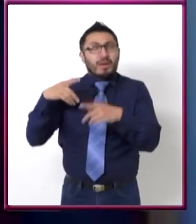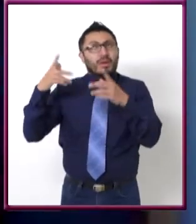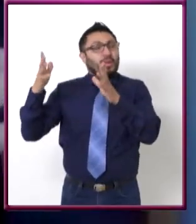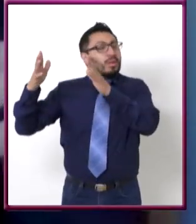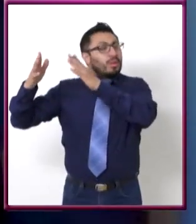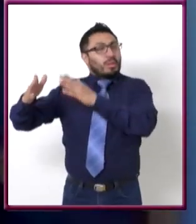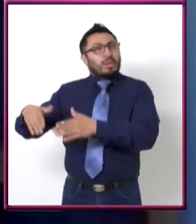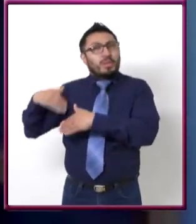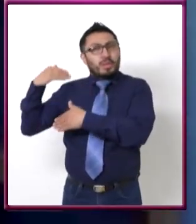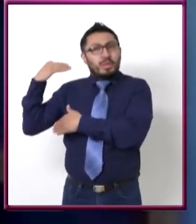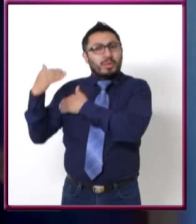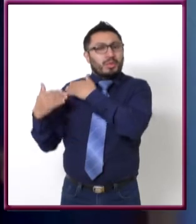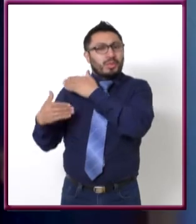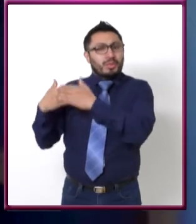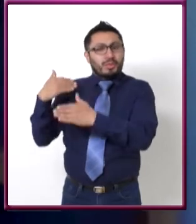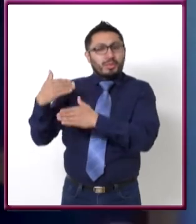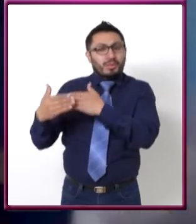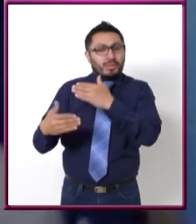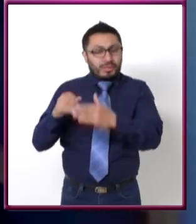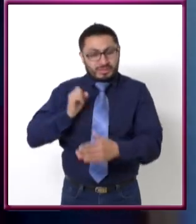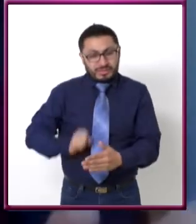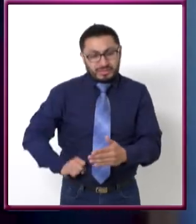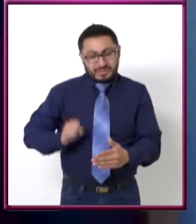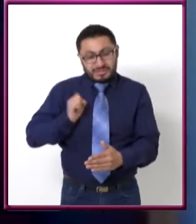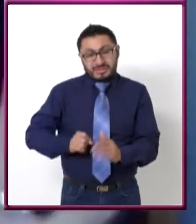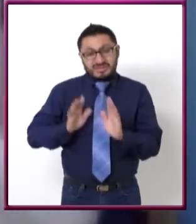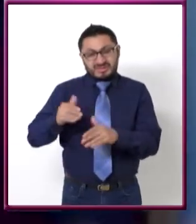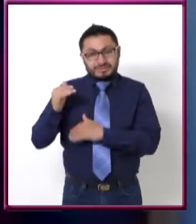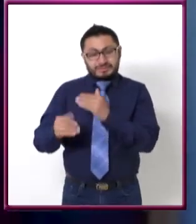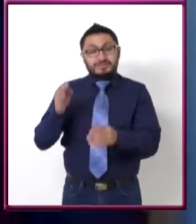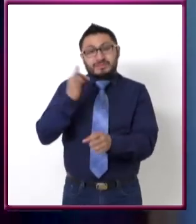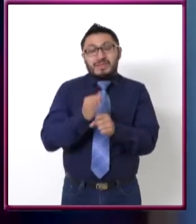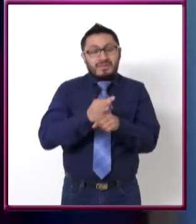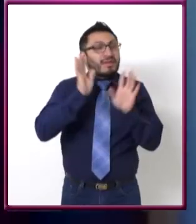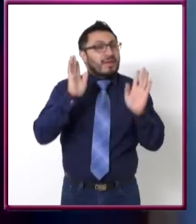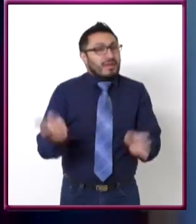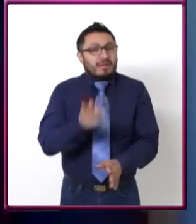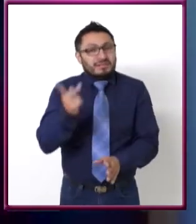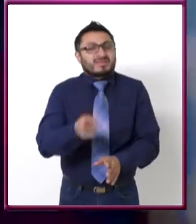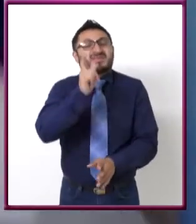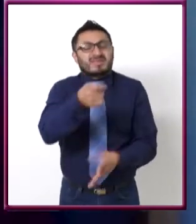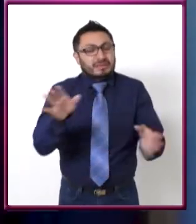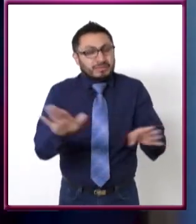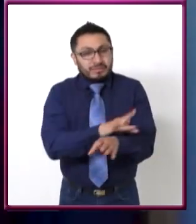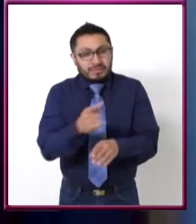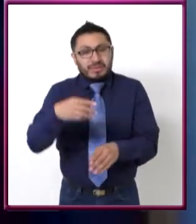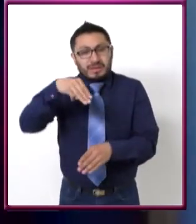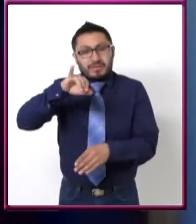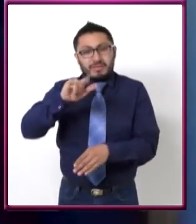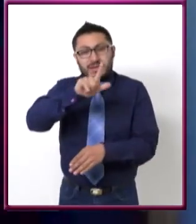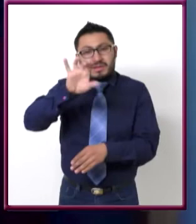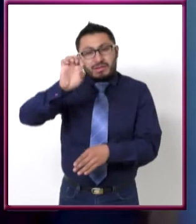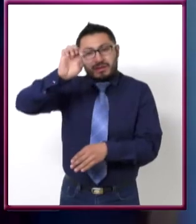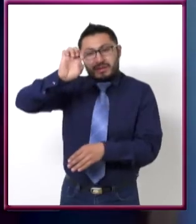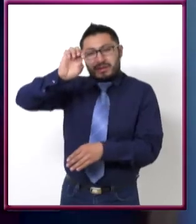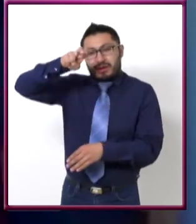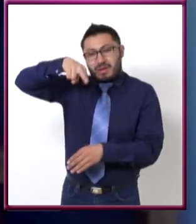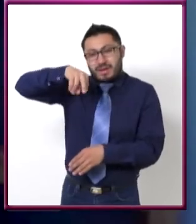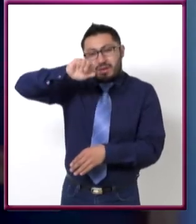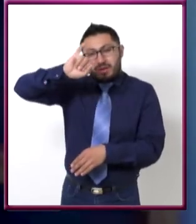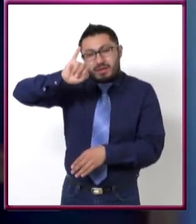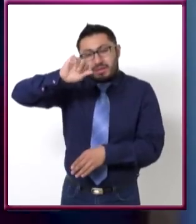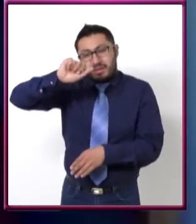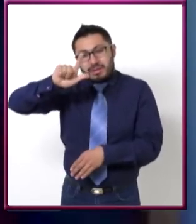venido traduciendo a lo largo de los siglos y que ahorita ya está en cuestión, digamos, porque los millennials, como tú,